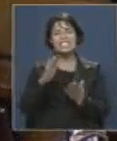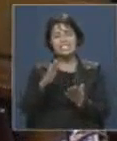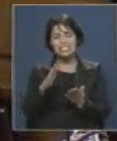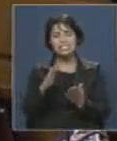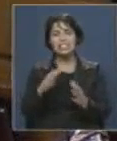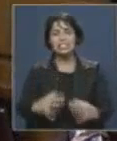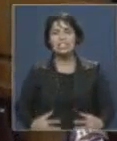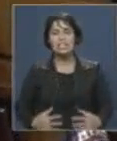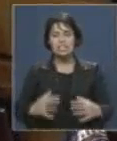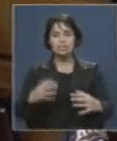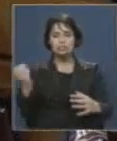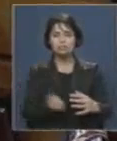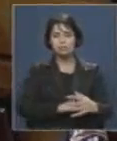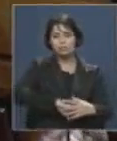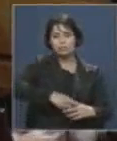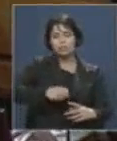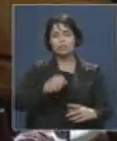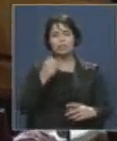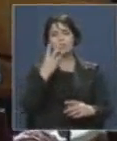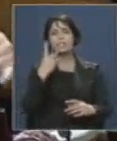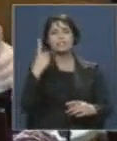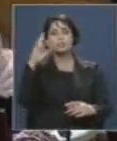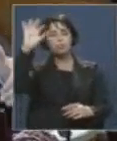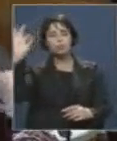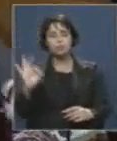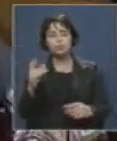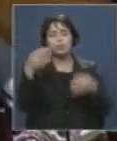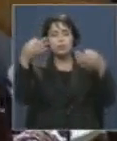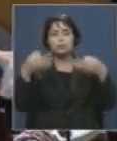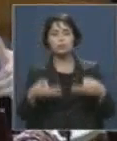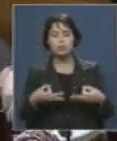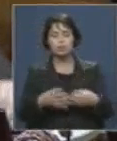que representa un 31% del total.